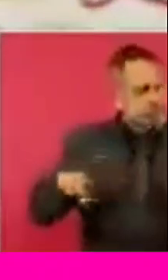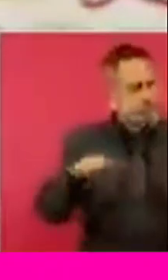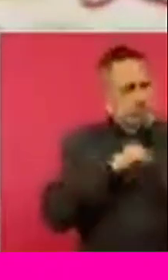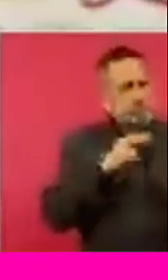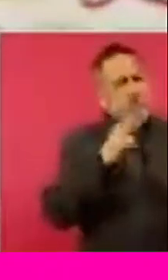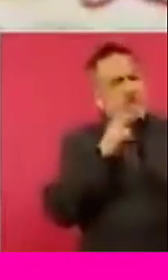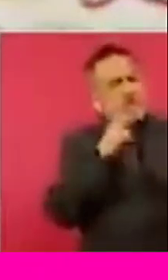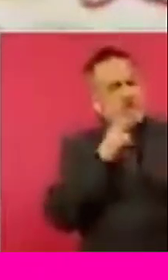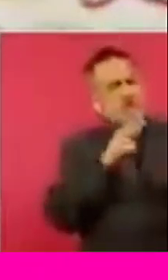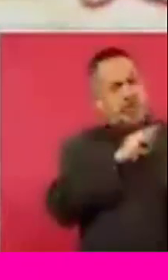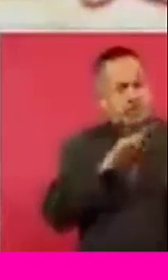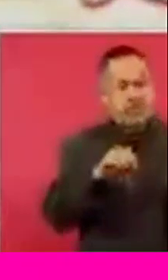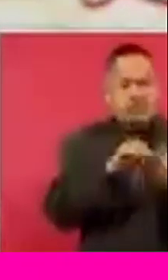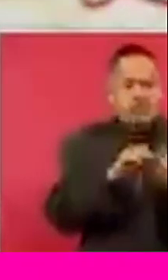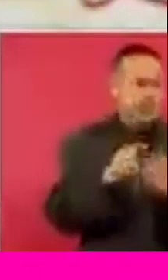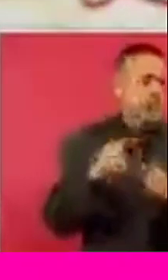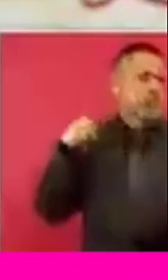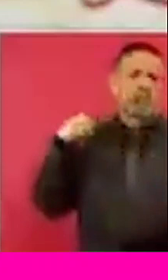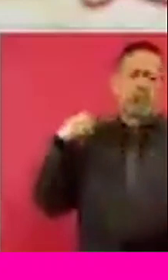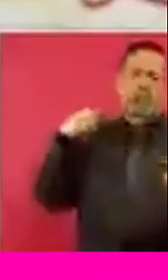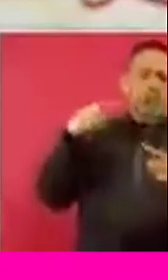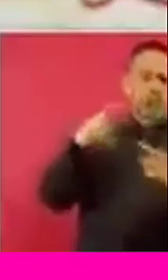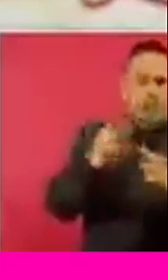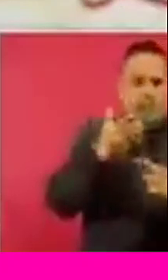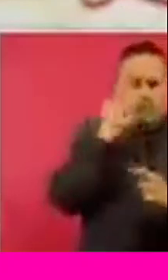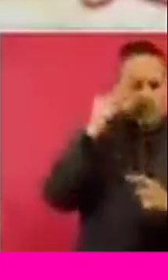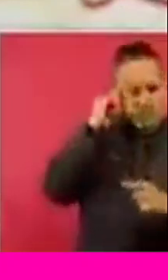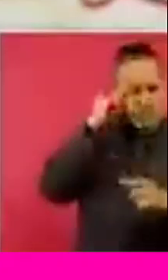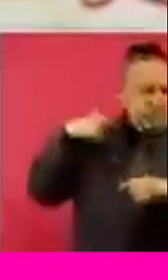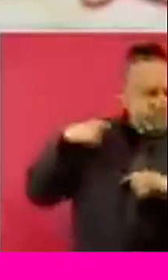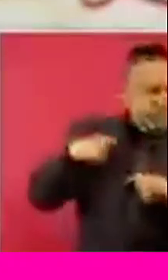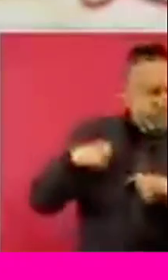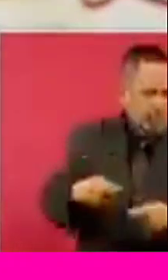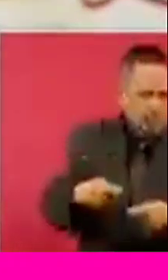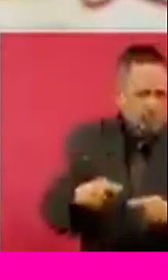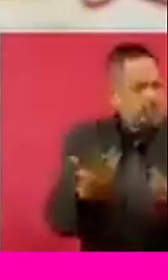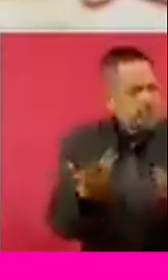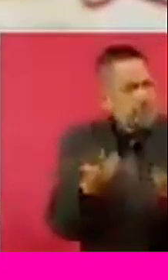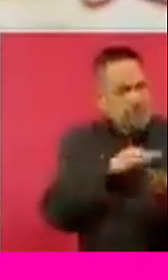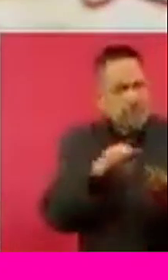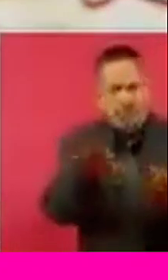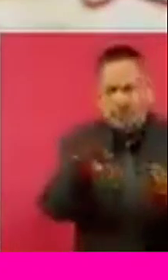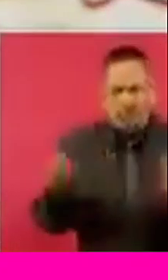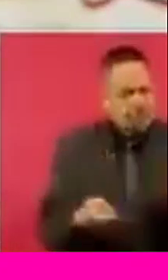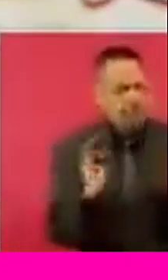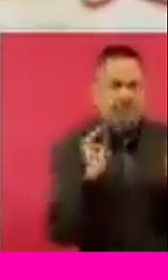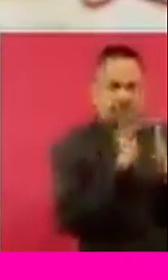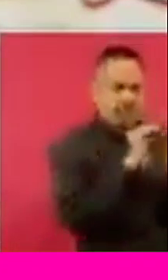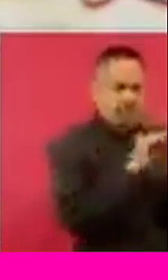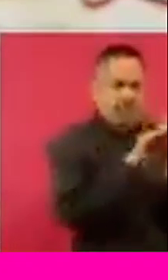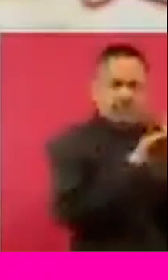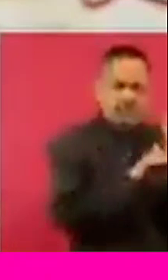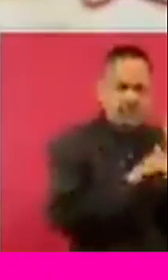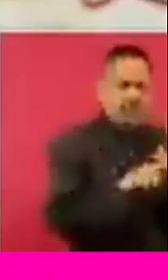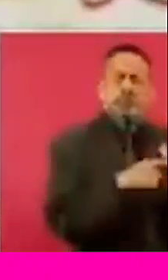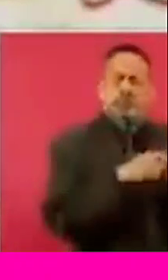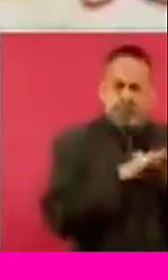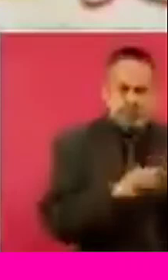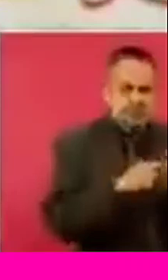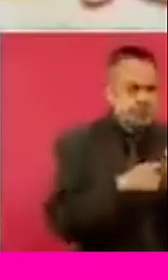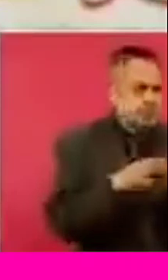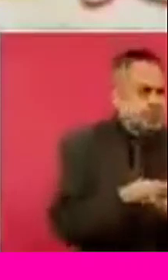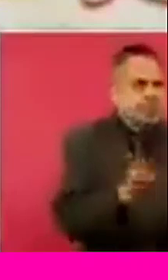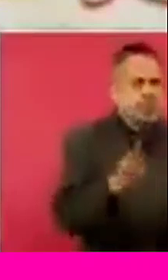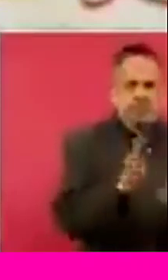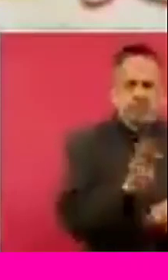Nicaragua. Esto es un insulto para el pueblo, lo que hoy dijo Gatell en la mañanera. ¿Cómo es posible que después que han presumido que han gastado millones